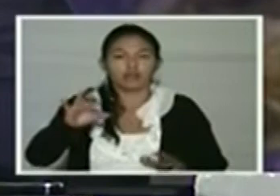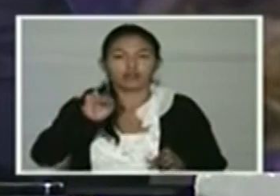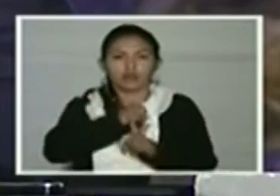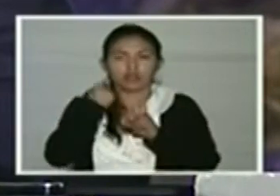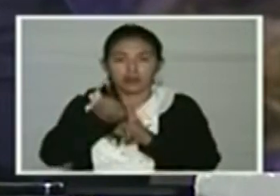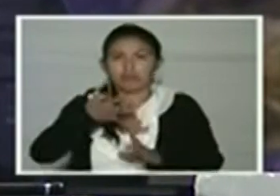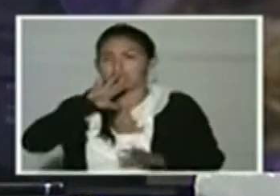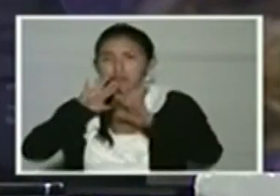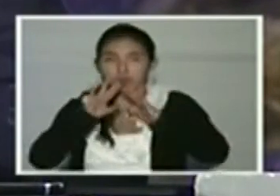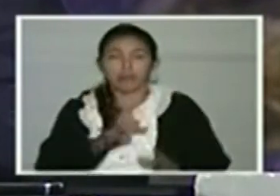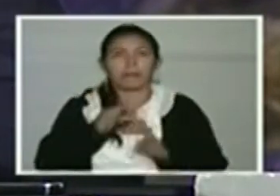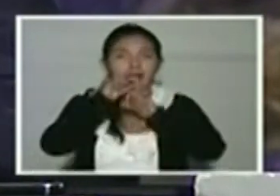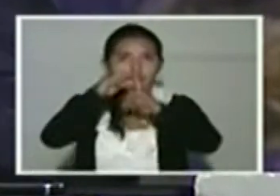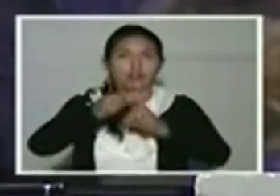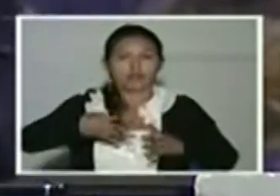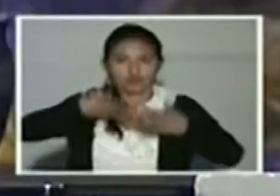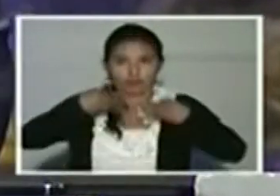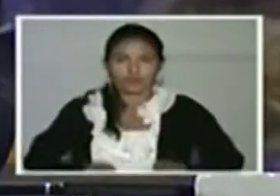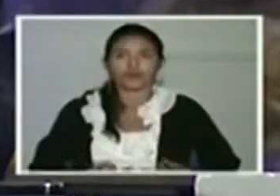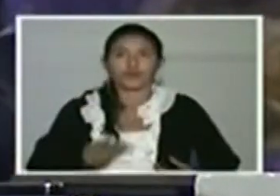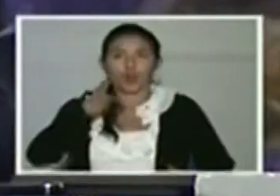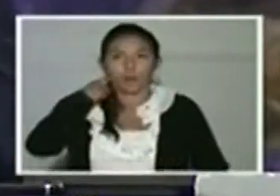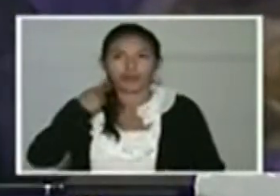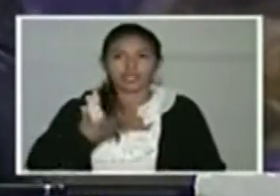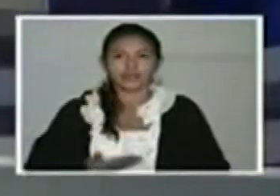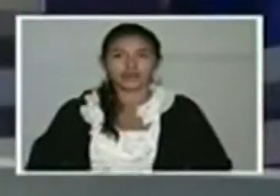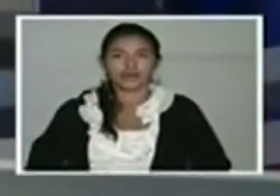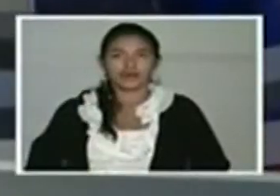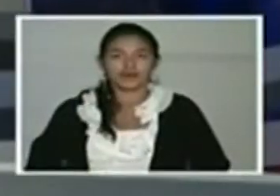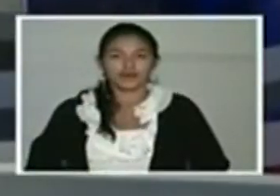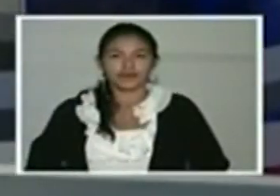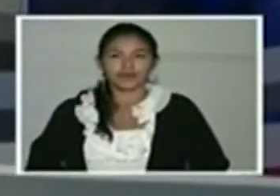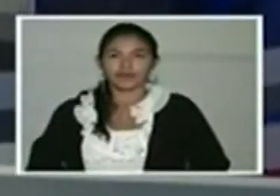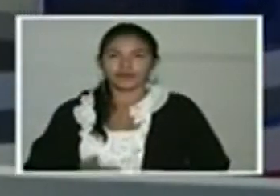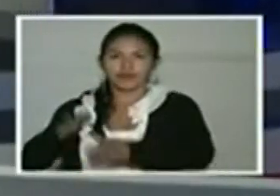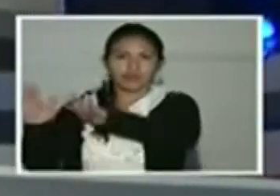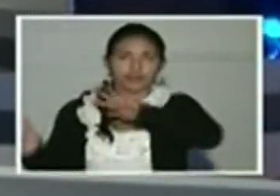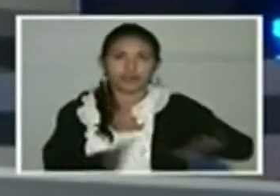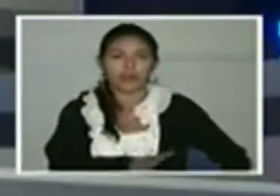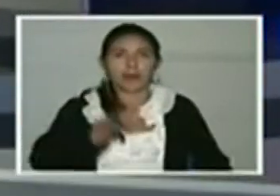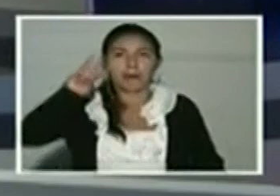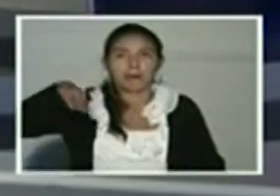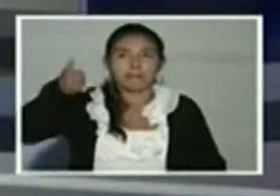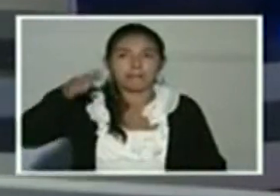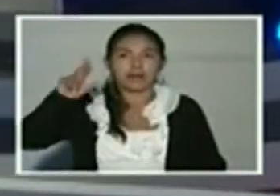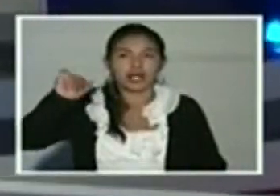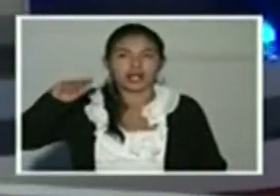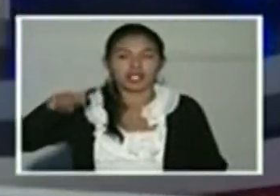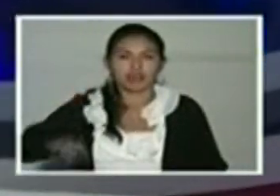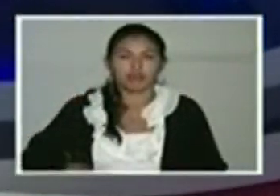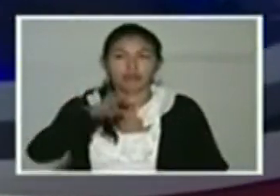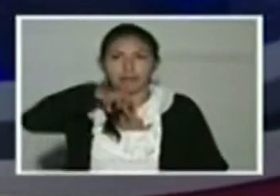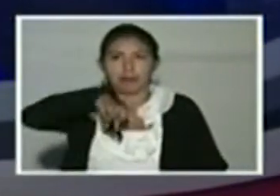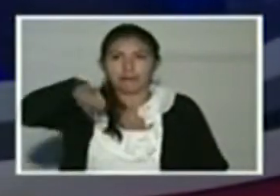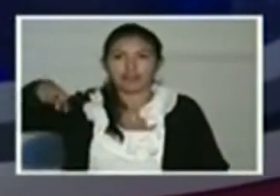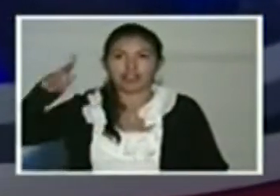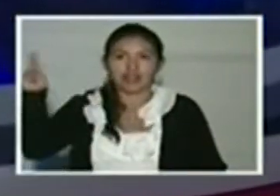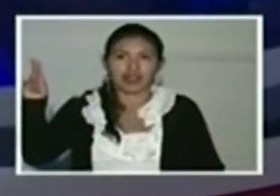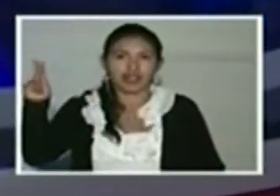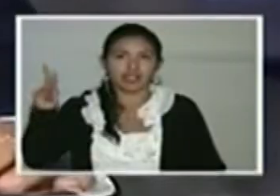en el perú palabra de honor muchas gracias señor vázquez es el turno de martín vizcarra de peruanos por el cambio